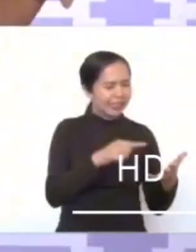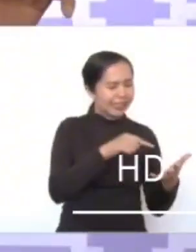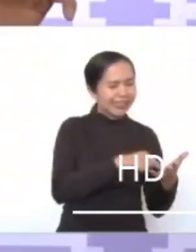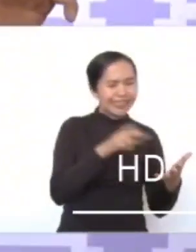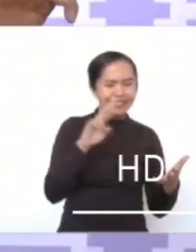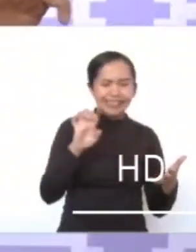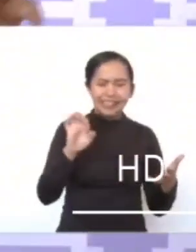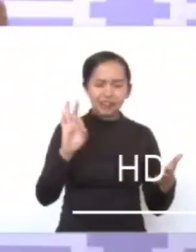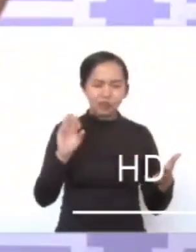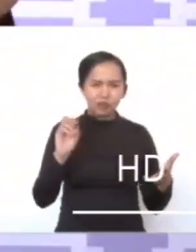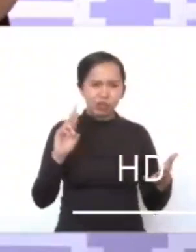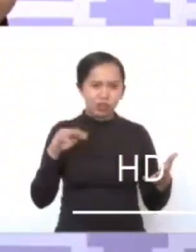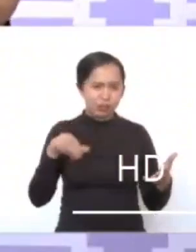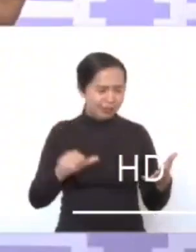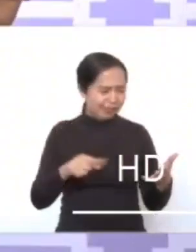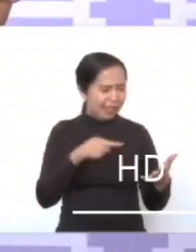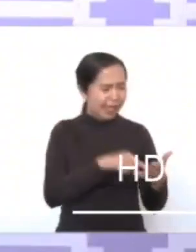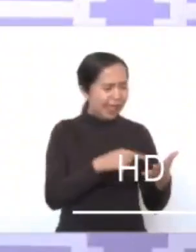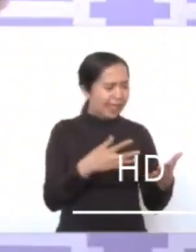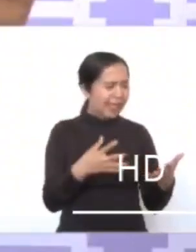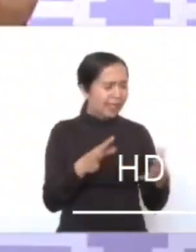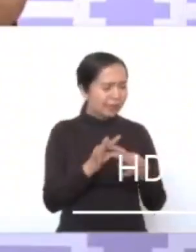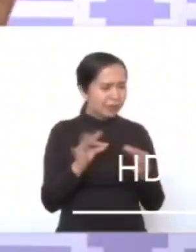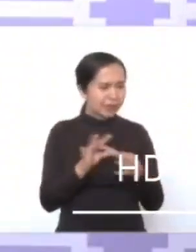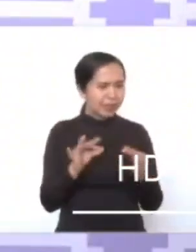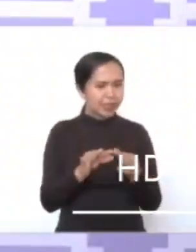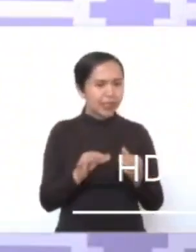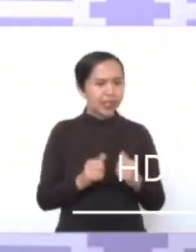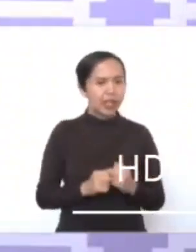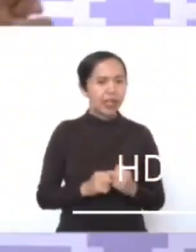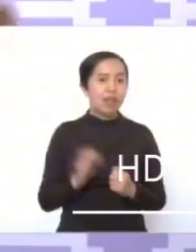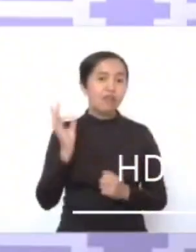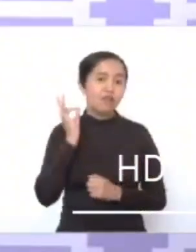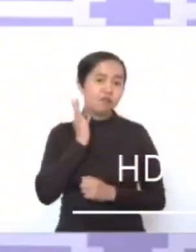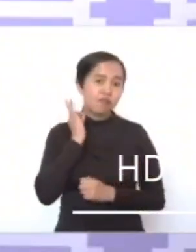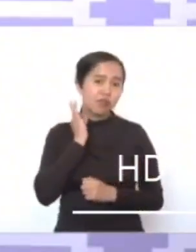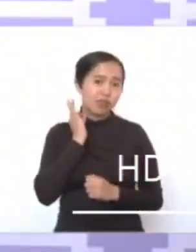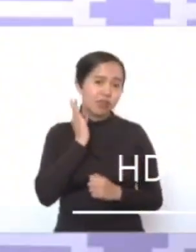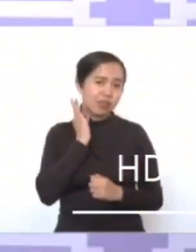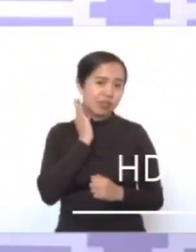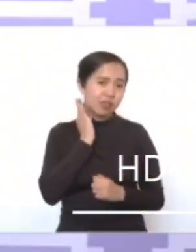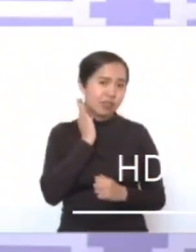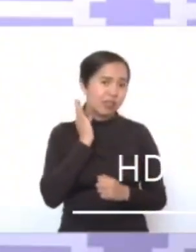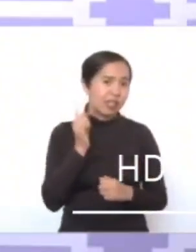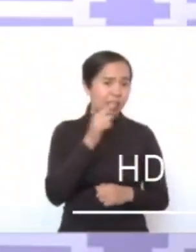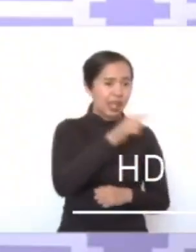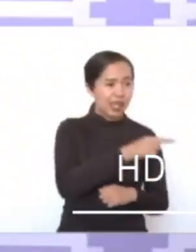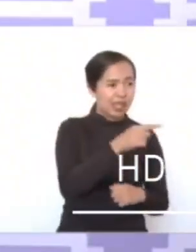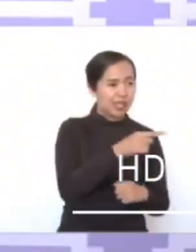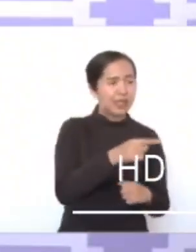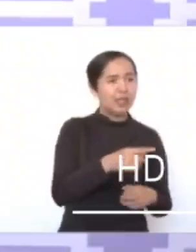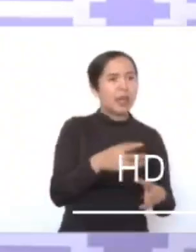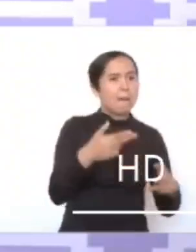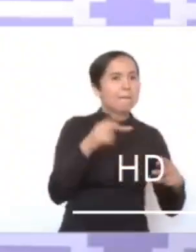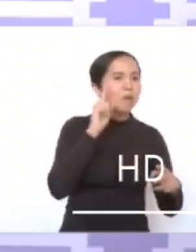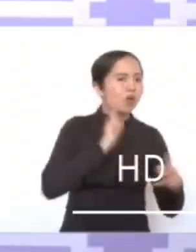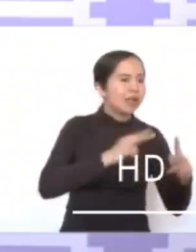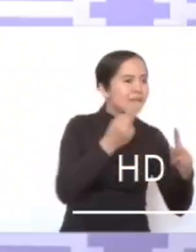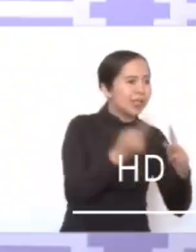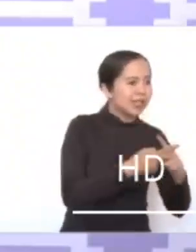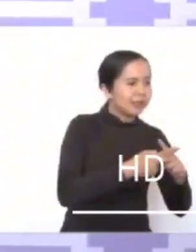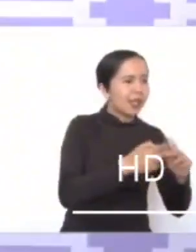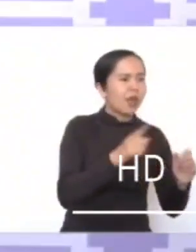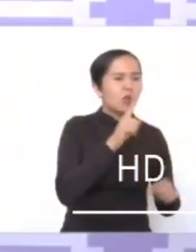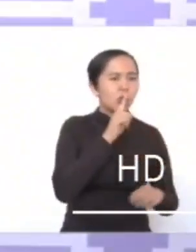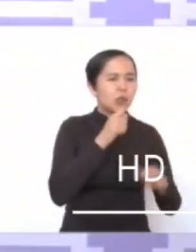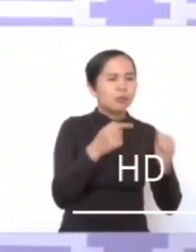Reforma, que dice: oculta la Fiscalía feminicidio. No dice nada de lo